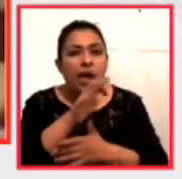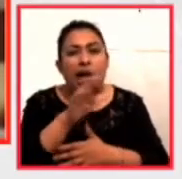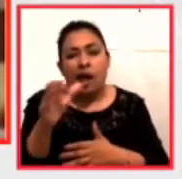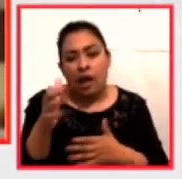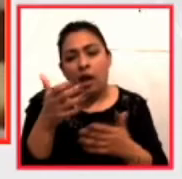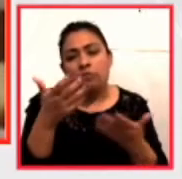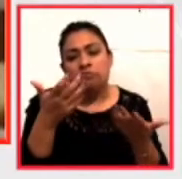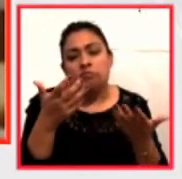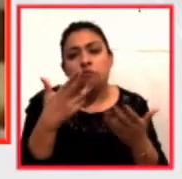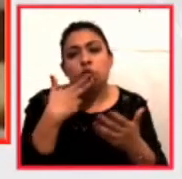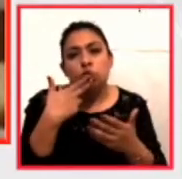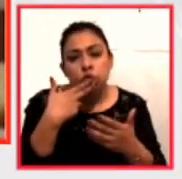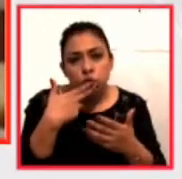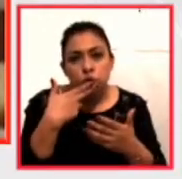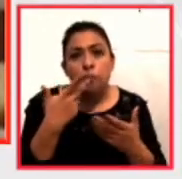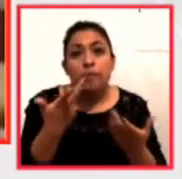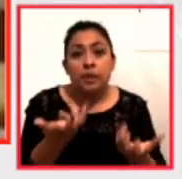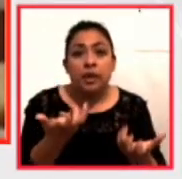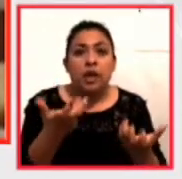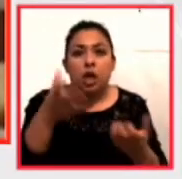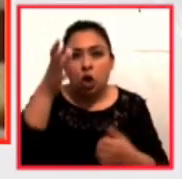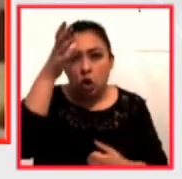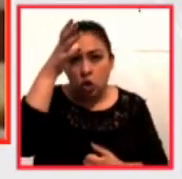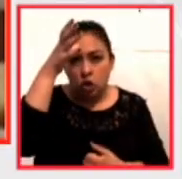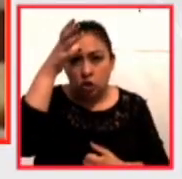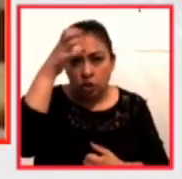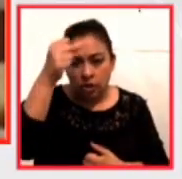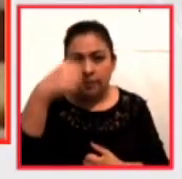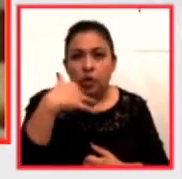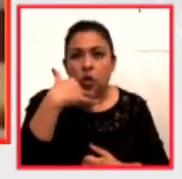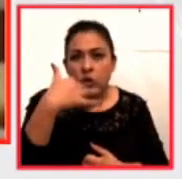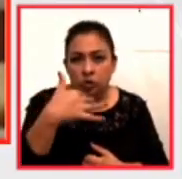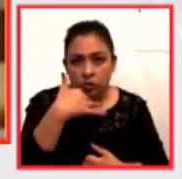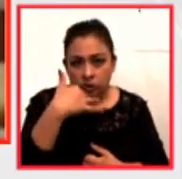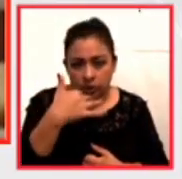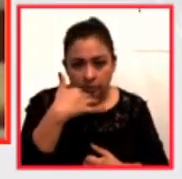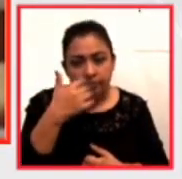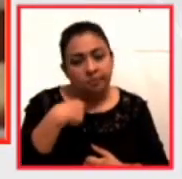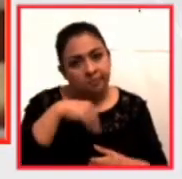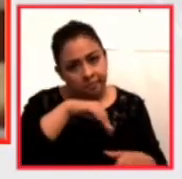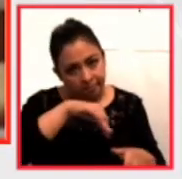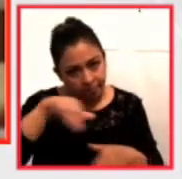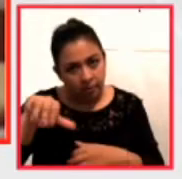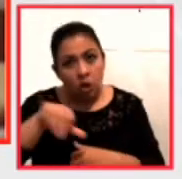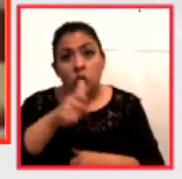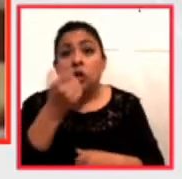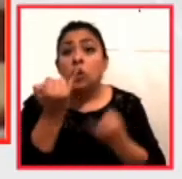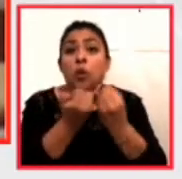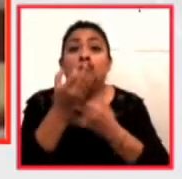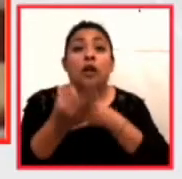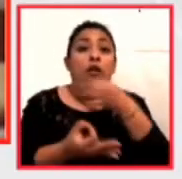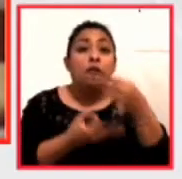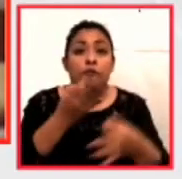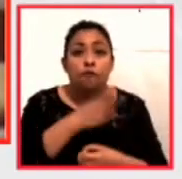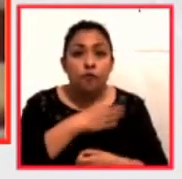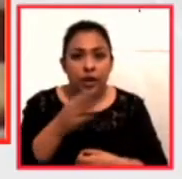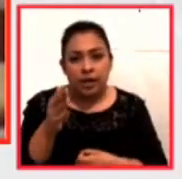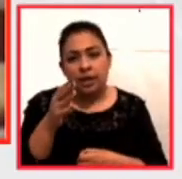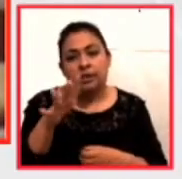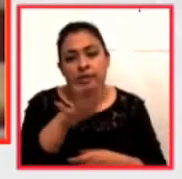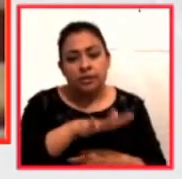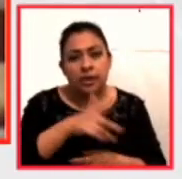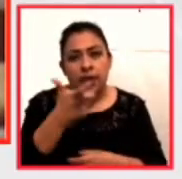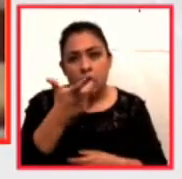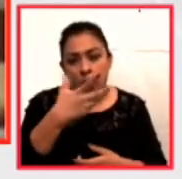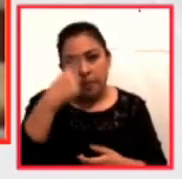composición de este concepto de corrupción. Eso por una parte, pero también buenas noticias en el ámbito económico para México